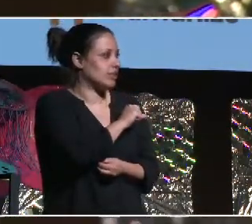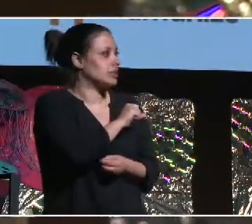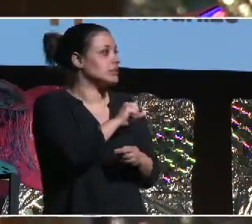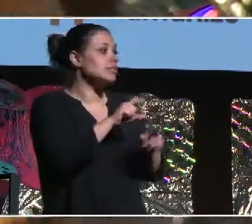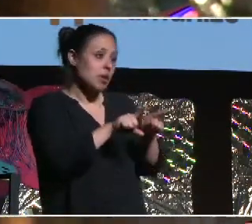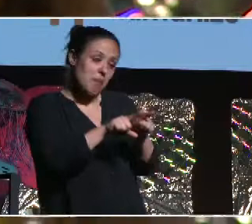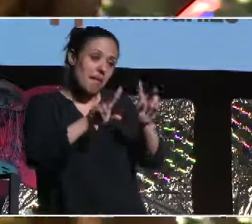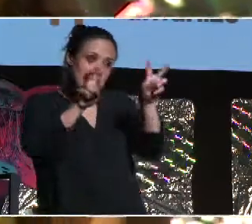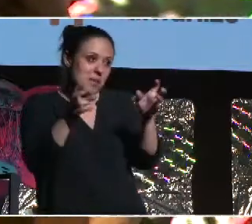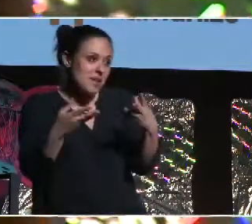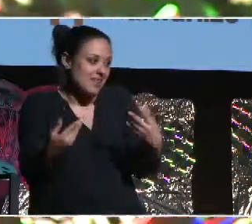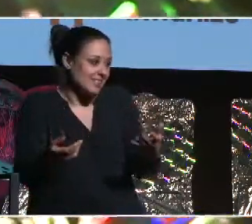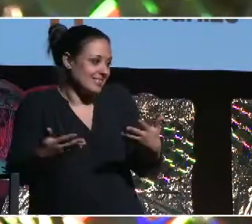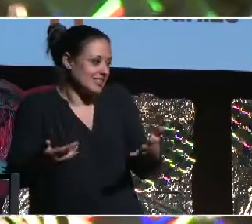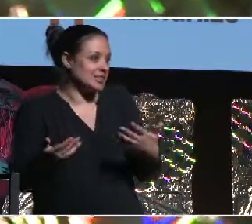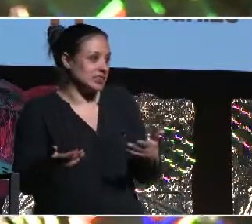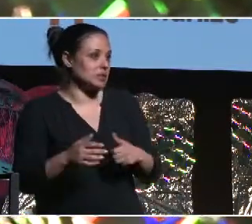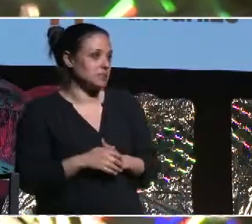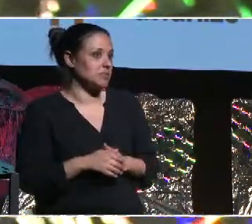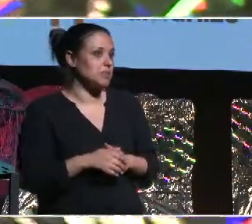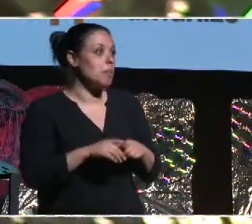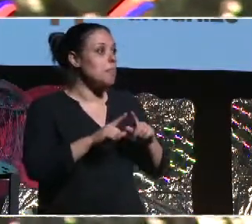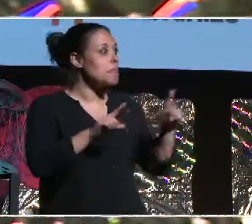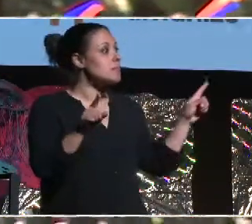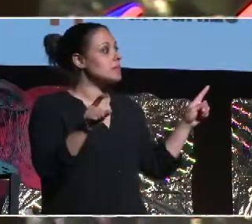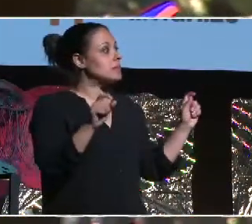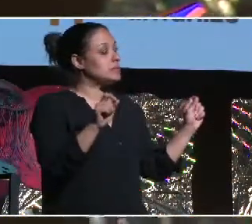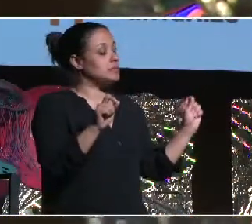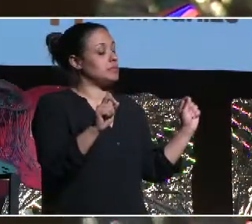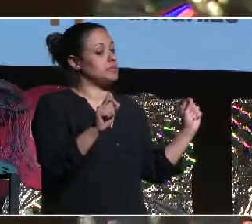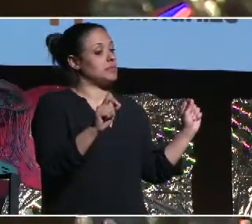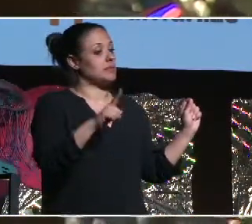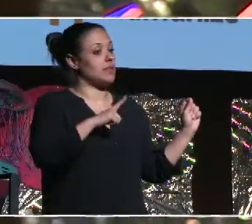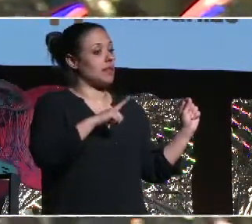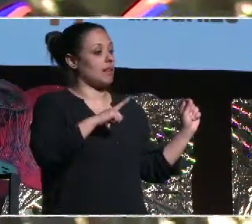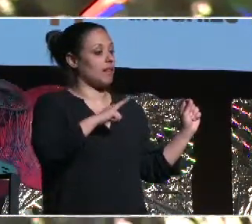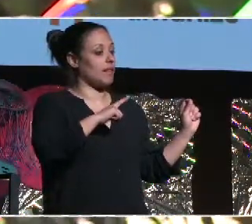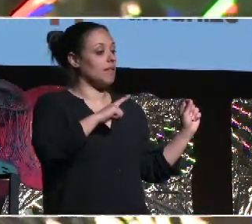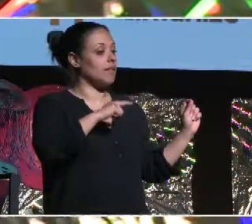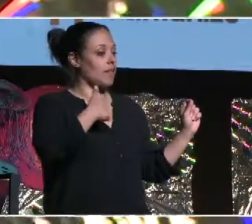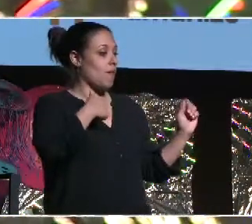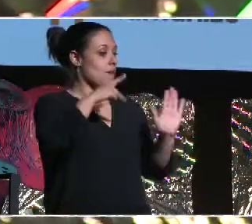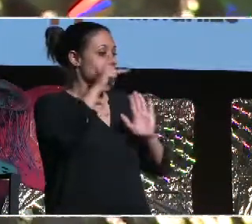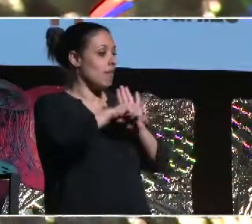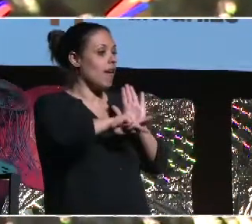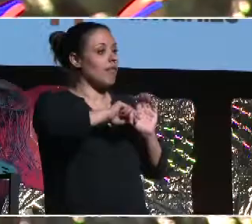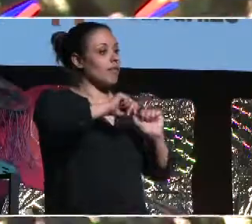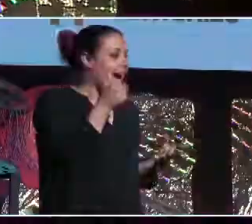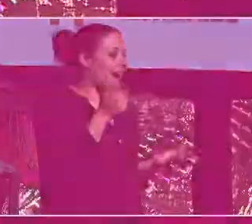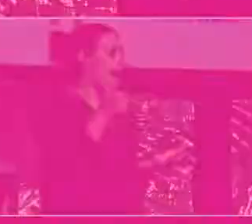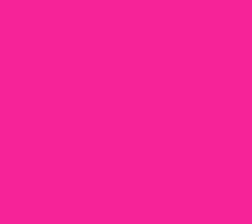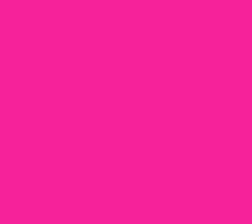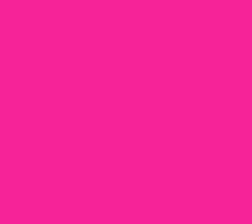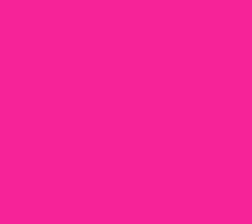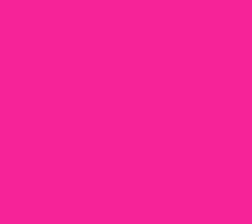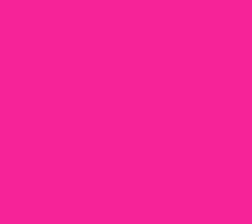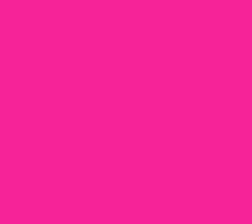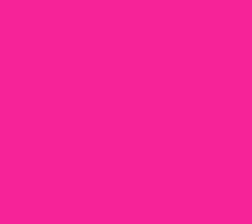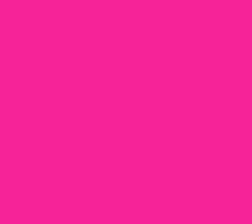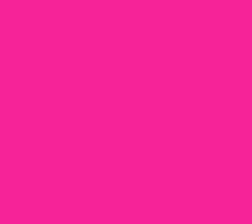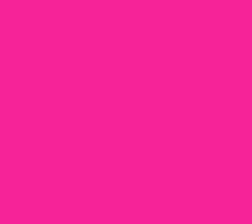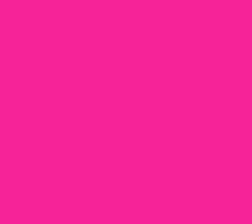también personalmente fui transitando junto con este proyecto estos cambios, ¿no? Así que muchas gracias.